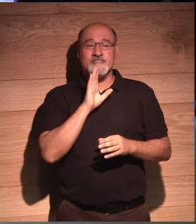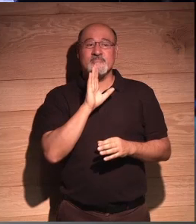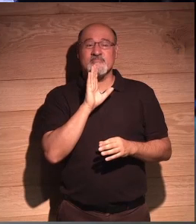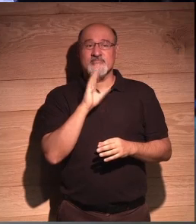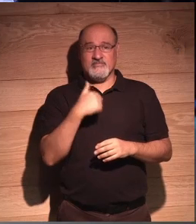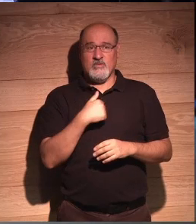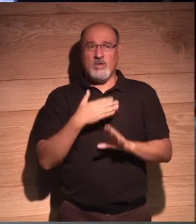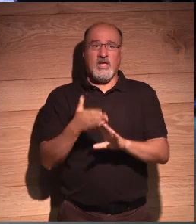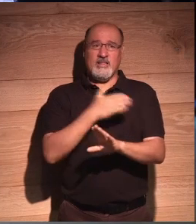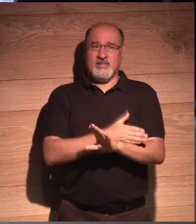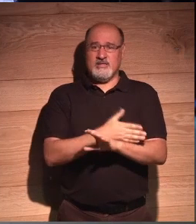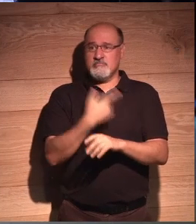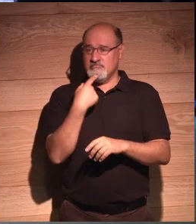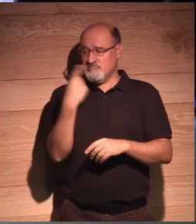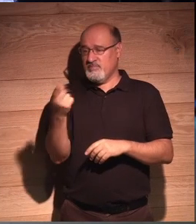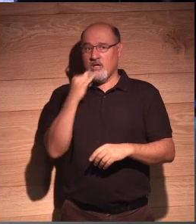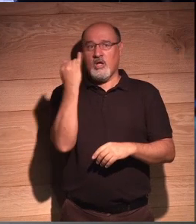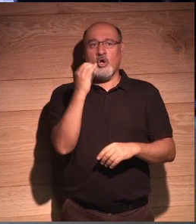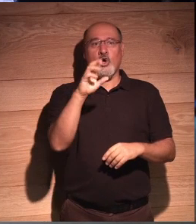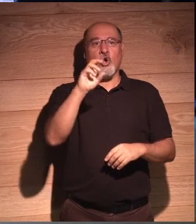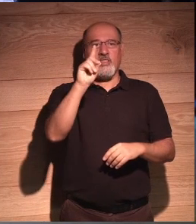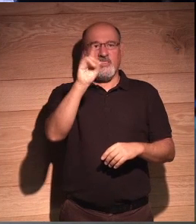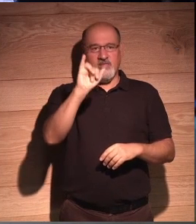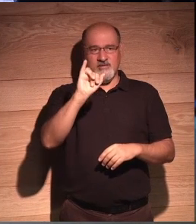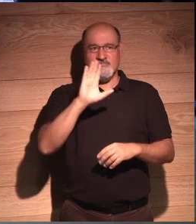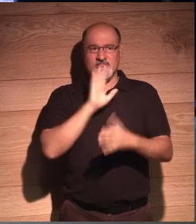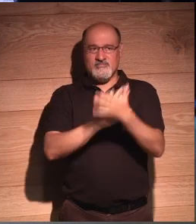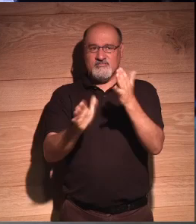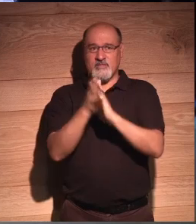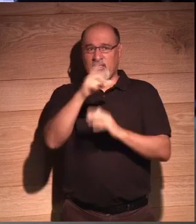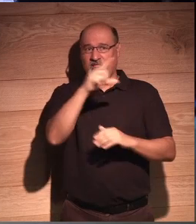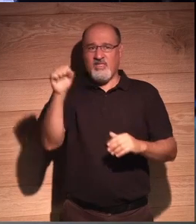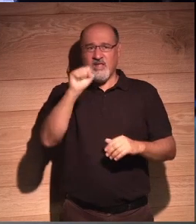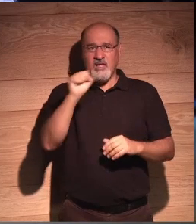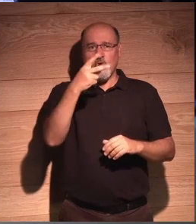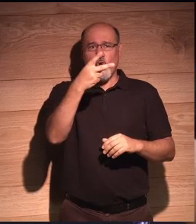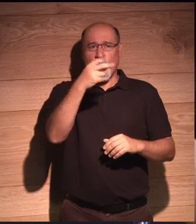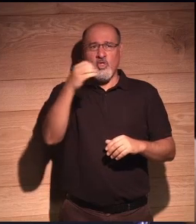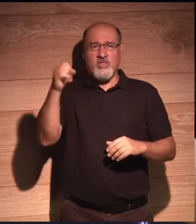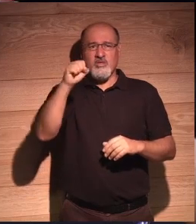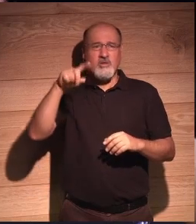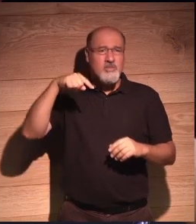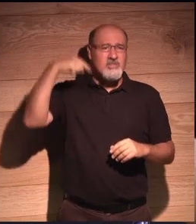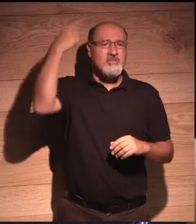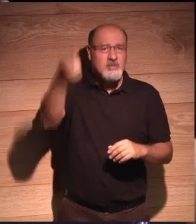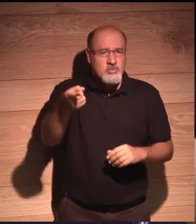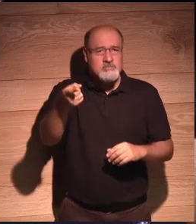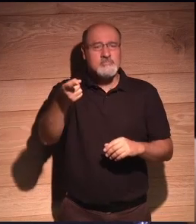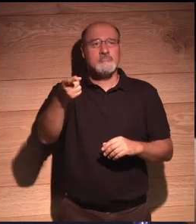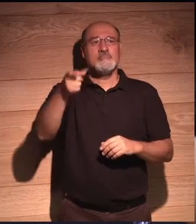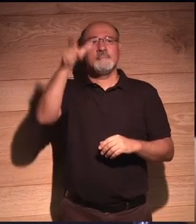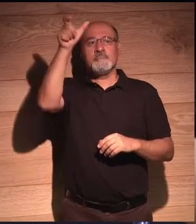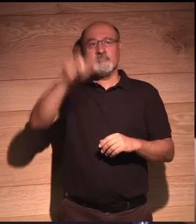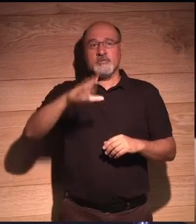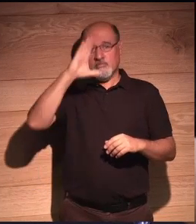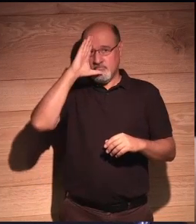antes... decía Jordi lo de que dentro de 100 años o 200 años nos acordaremos de quién fue la persona que llegó a la